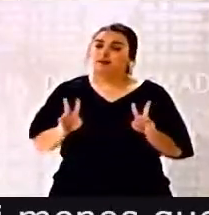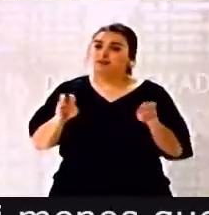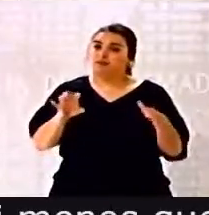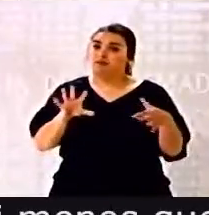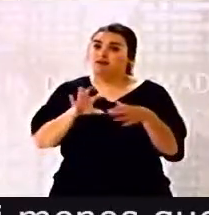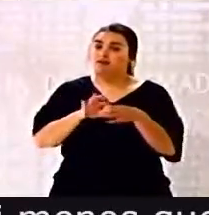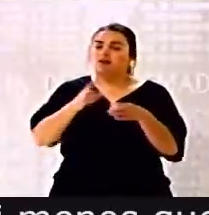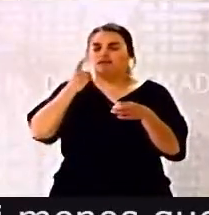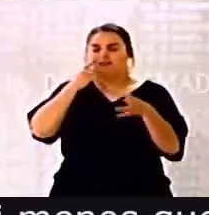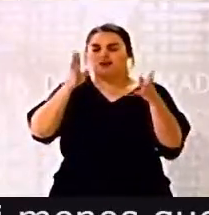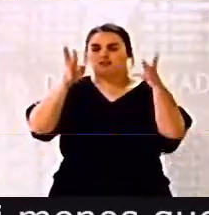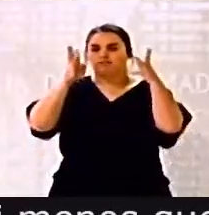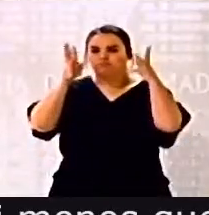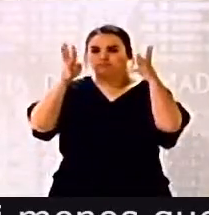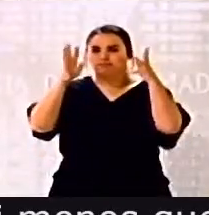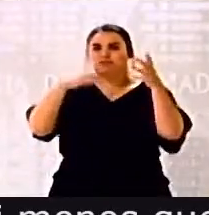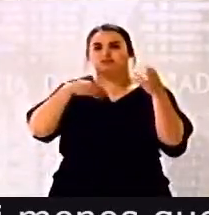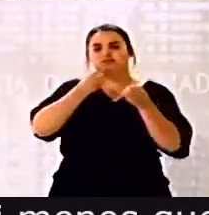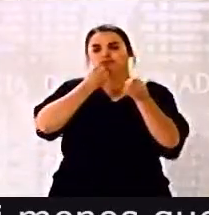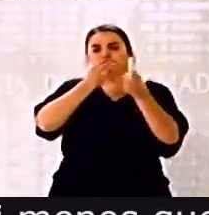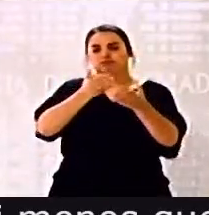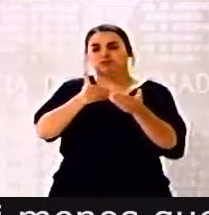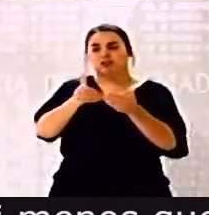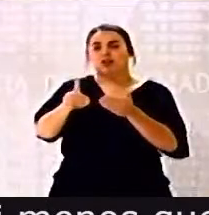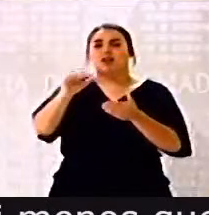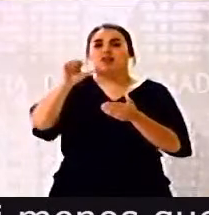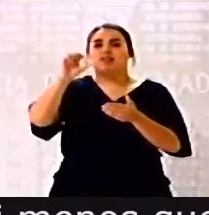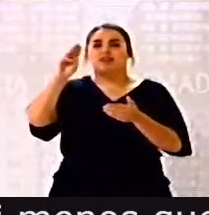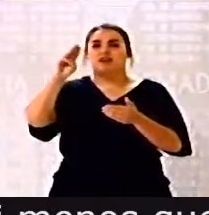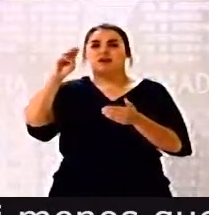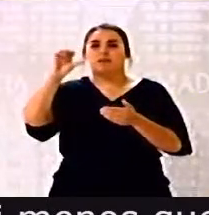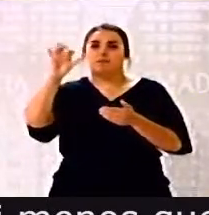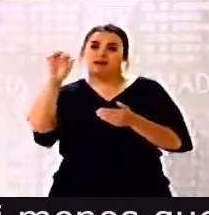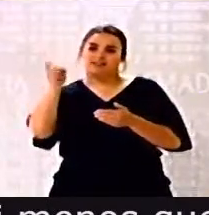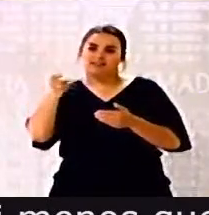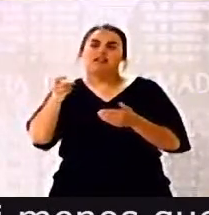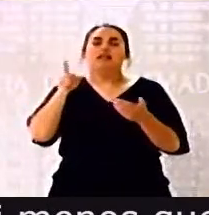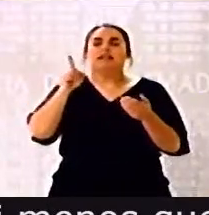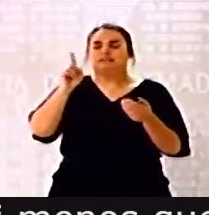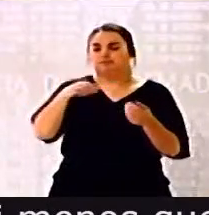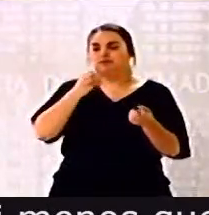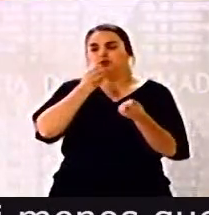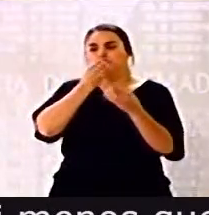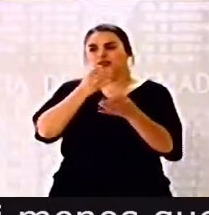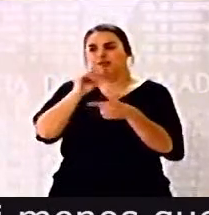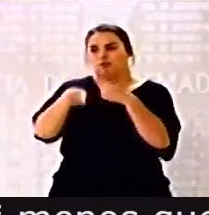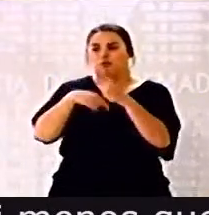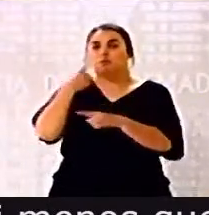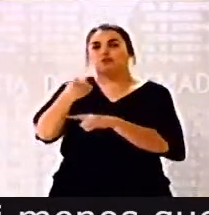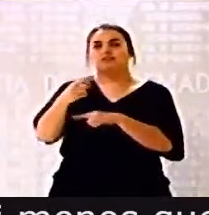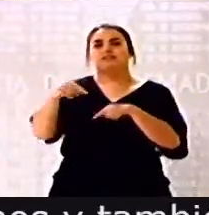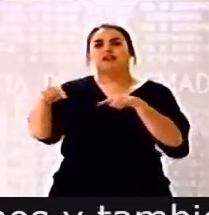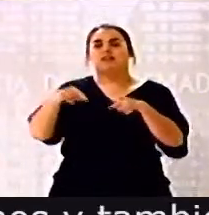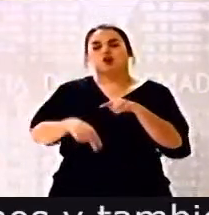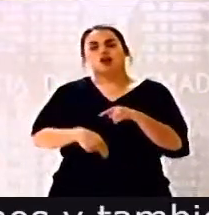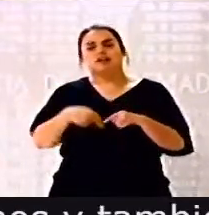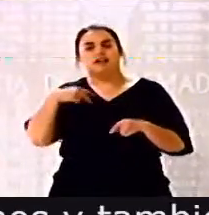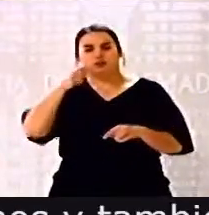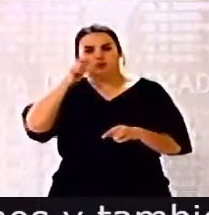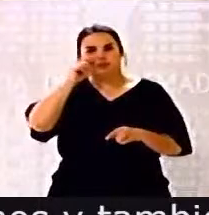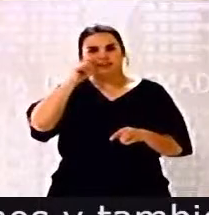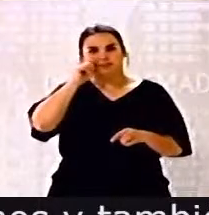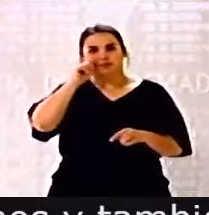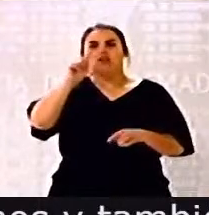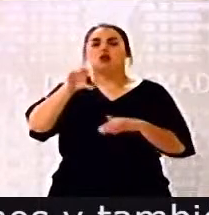irán las recomendaciones que le trasladaremos a FEMPES y que le trasladaremos también a la Dirección General de Turismo y